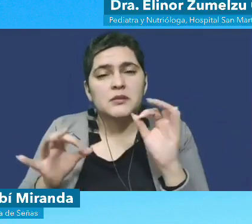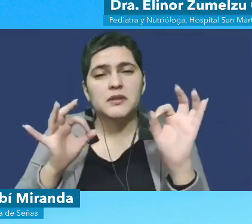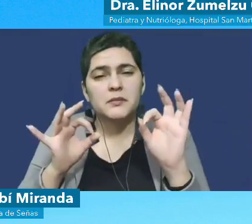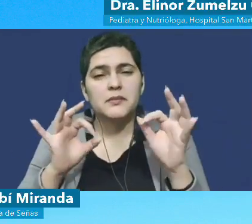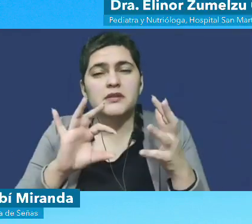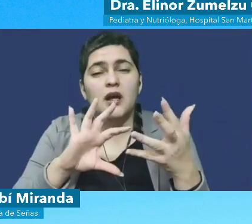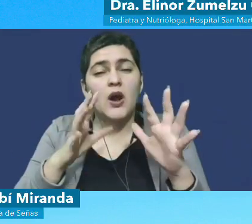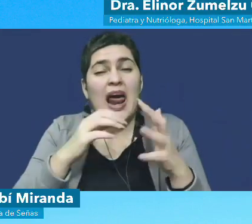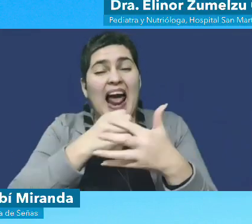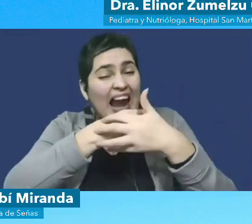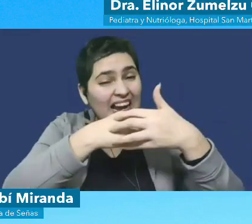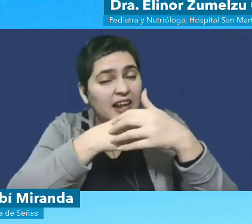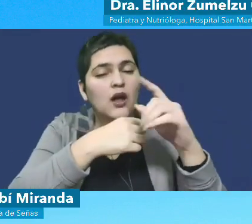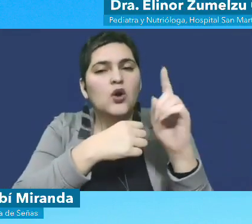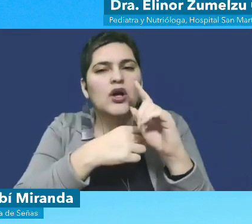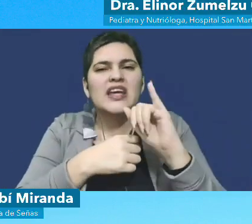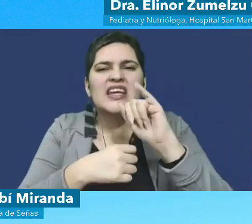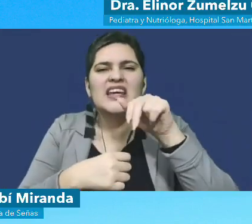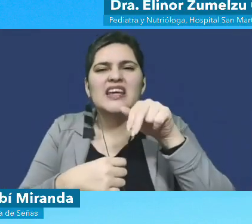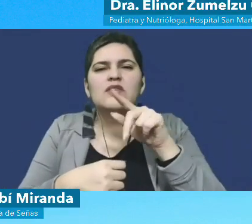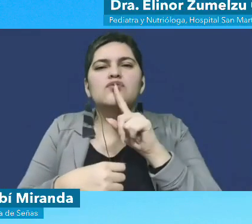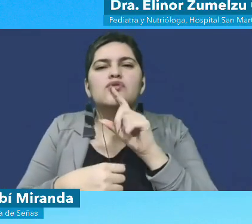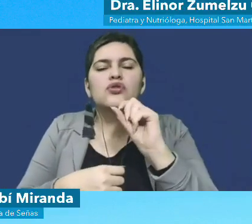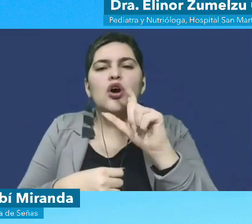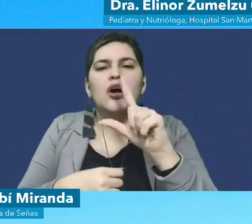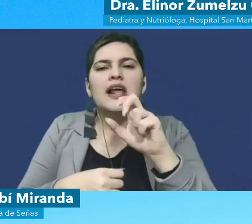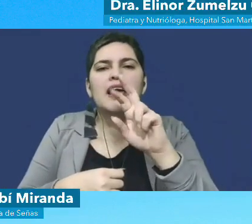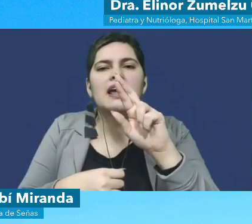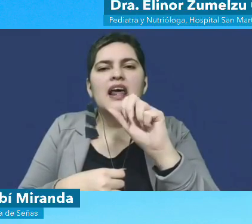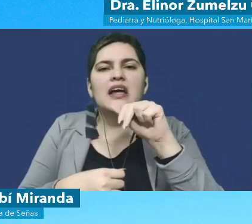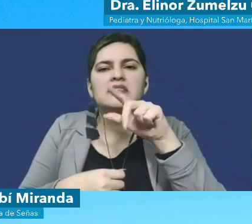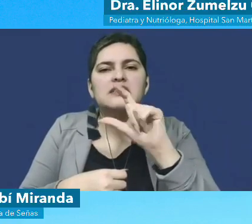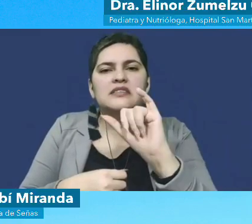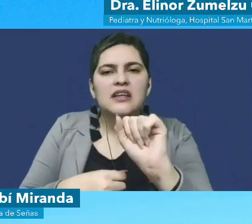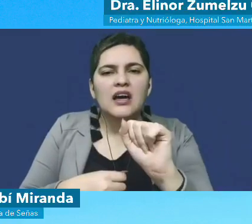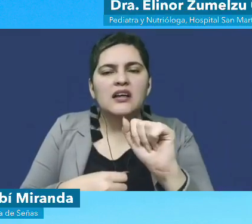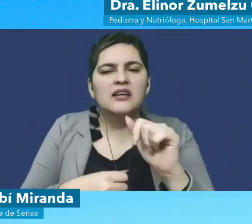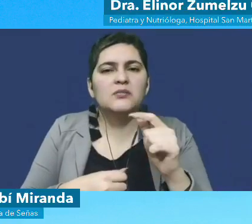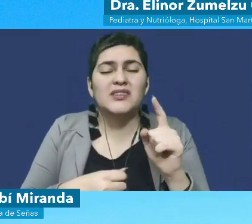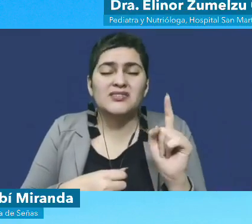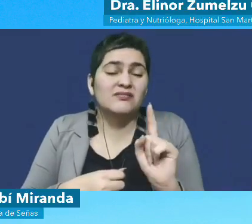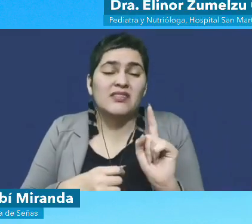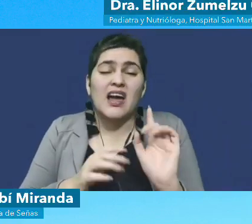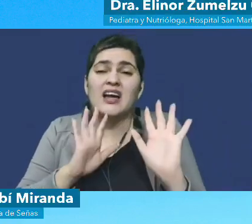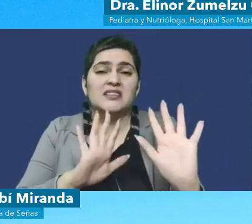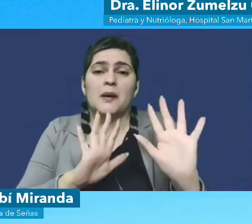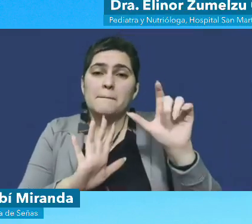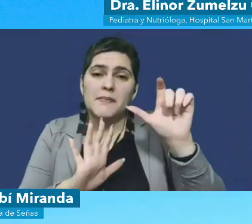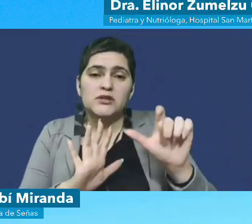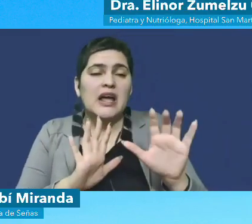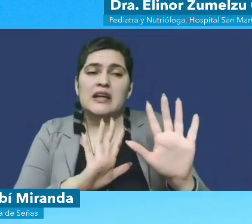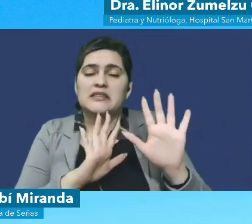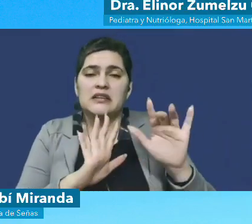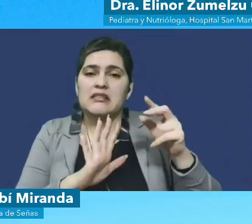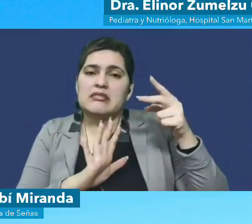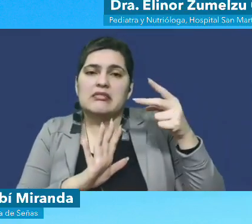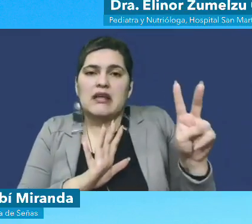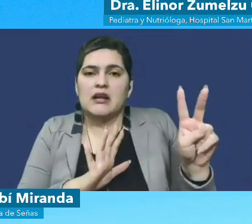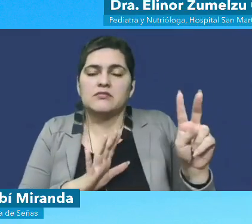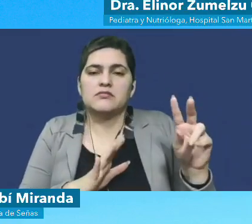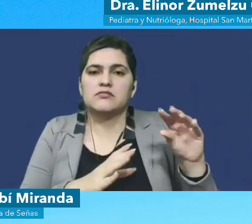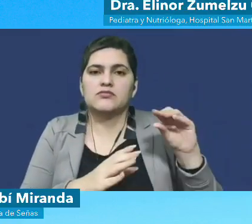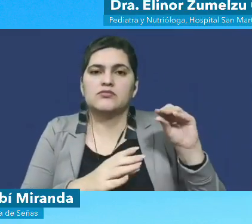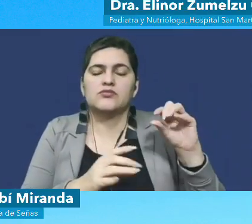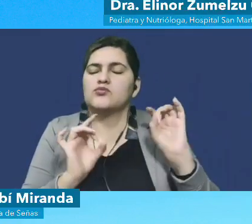es una intolerancia. Y eso hay que trabajarlo, porque eso en general no se va a quitar, porque es una condición de mi